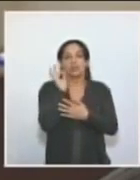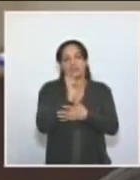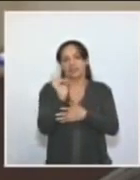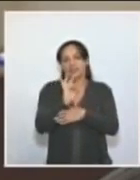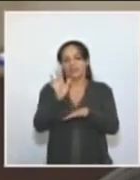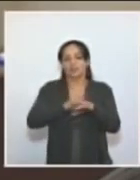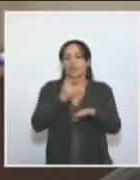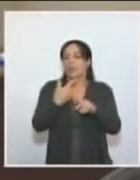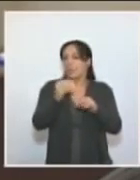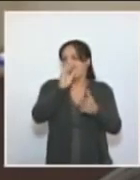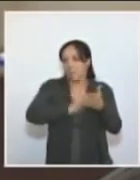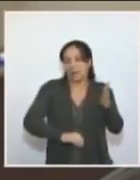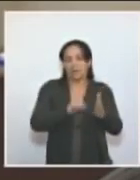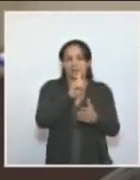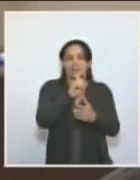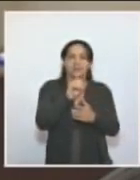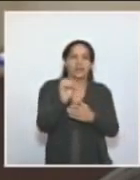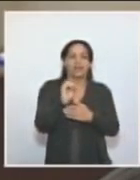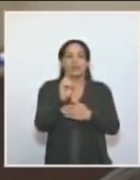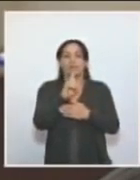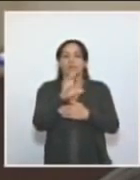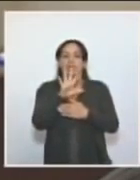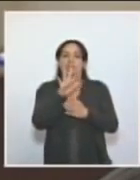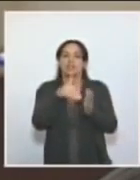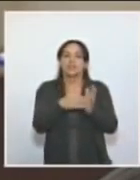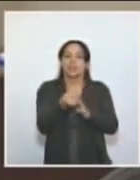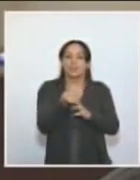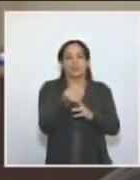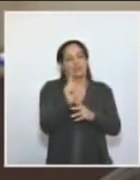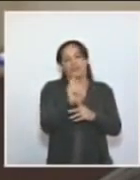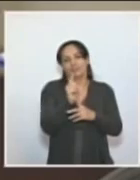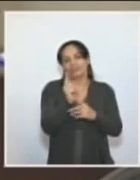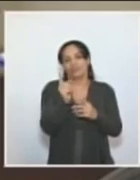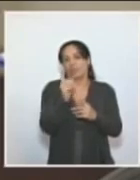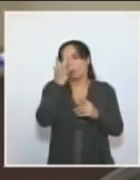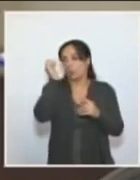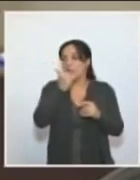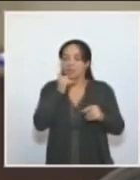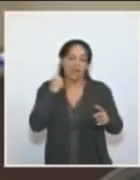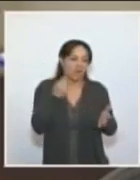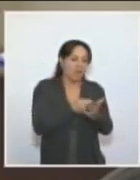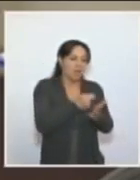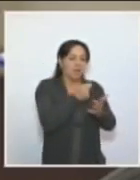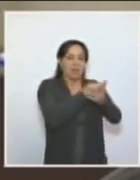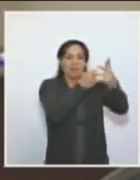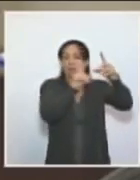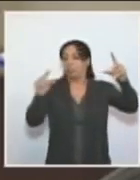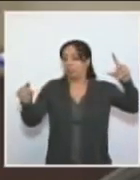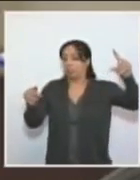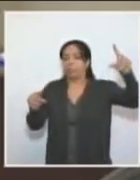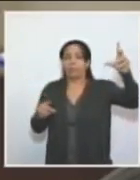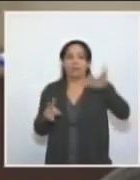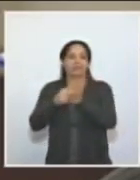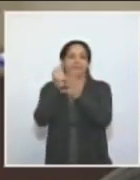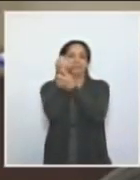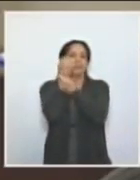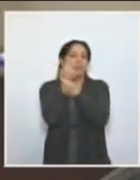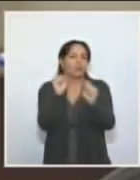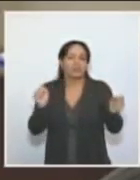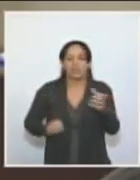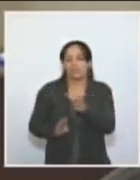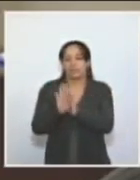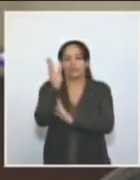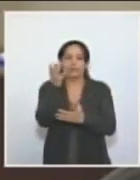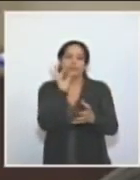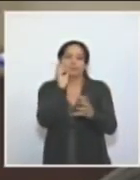mil pesos, sino de menos. De lo contrario, no es posible subsistir. Aunque la federación esté anunciando hoy